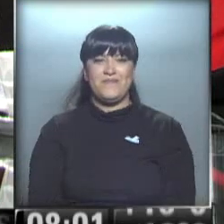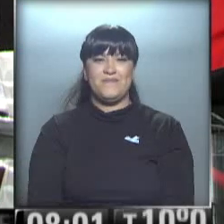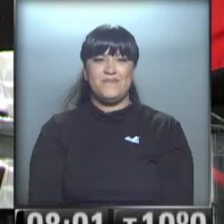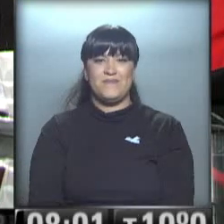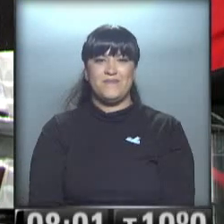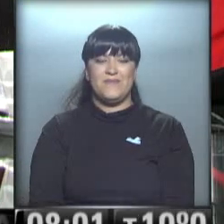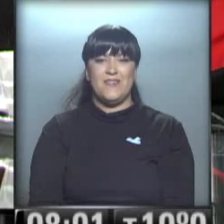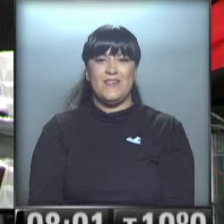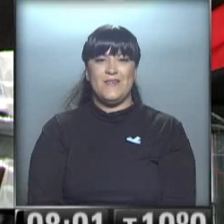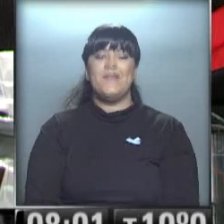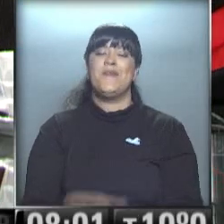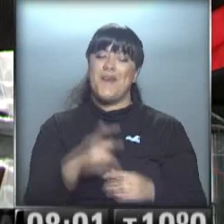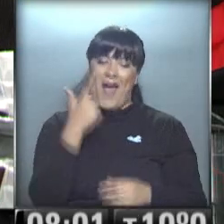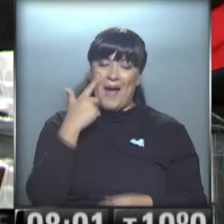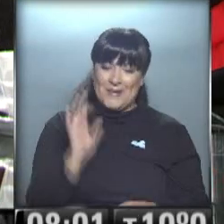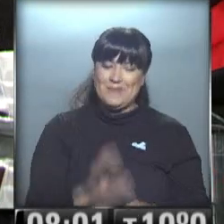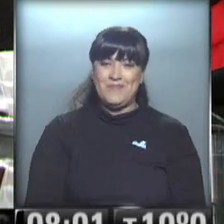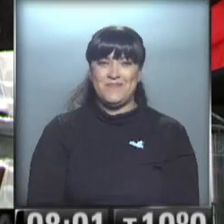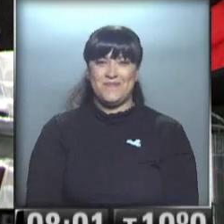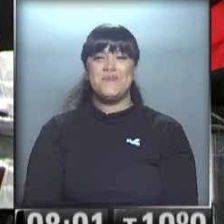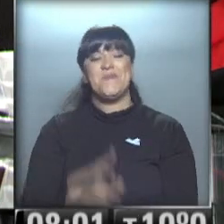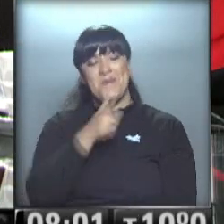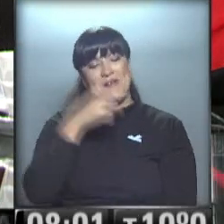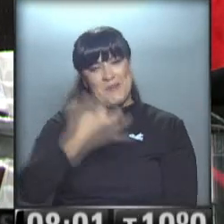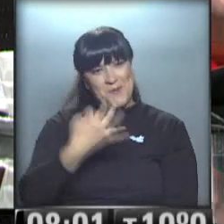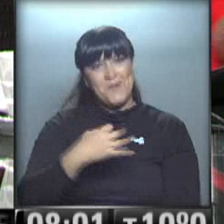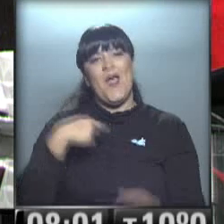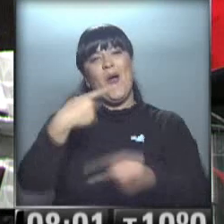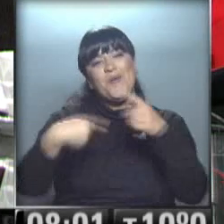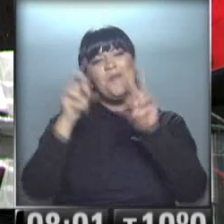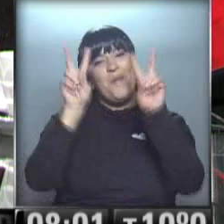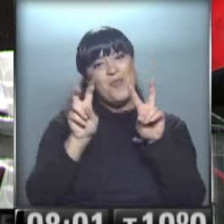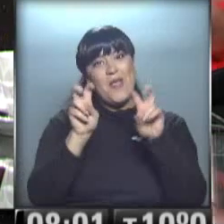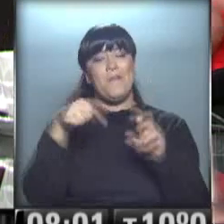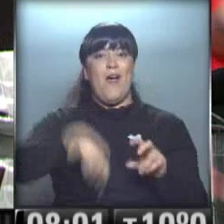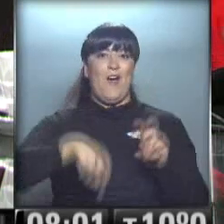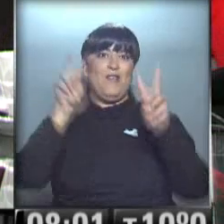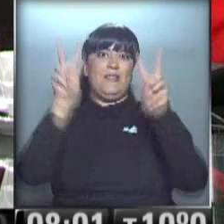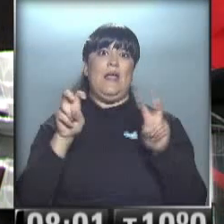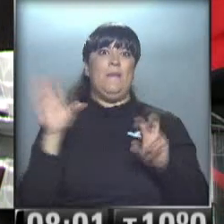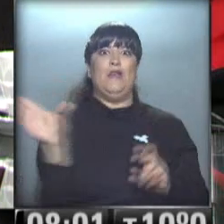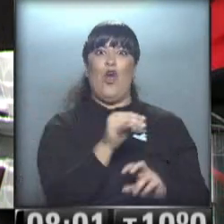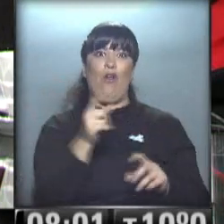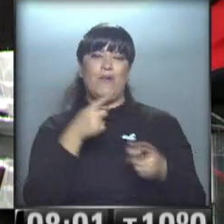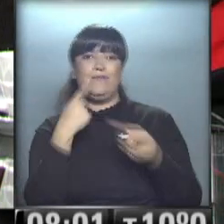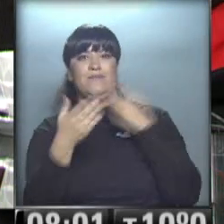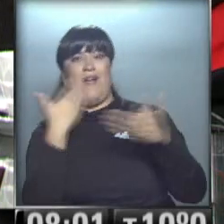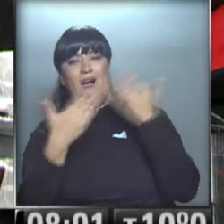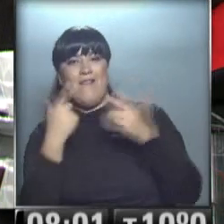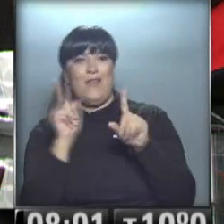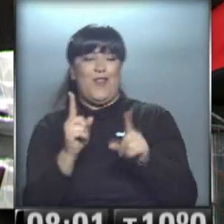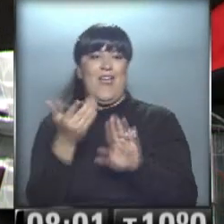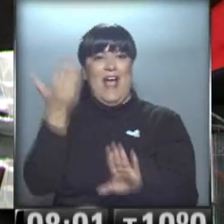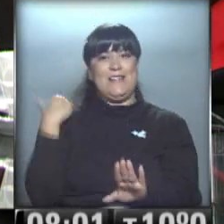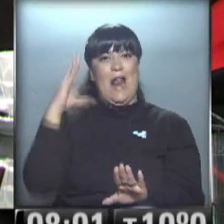Bien. Bueno, lo vamos a tener en cuenta, ¿eh? Me parece muy bien. Vamos a seguir con este tema porque es el tema que todos estamos comentando desde ayer a la noche,